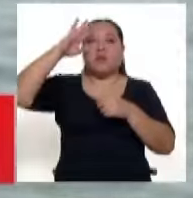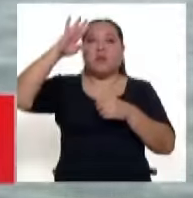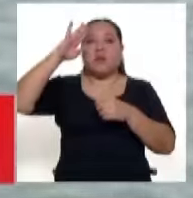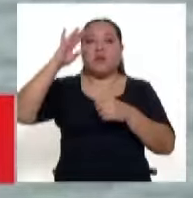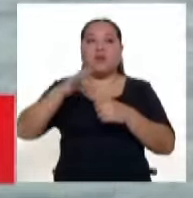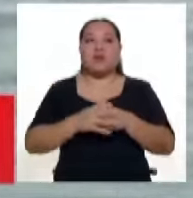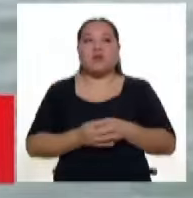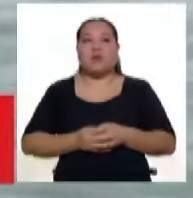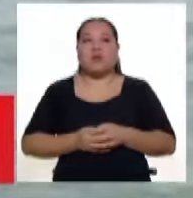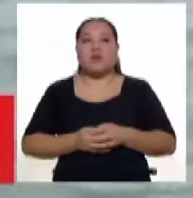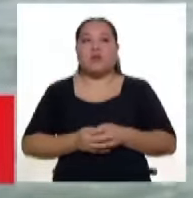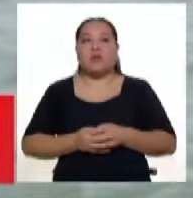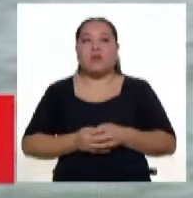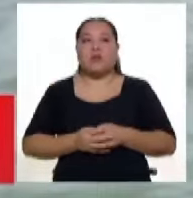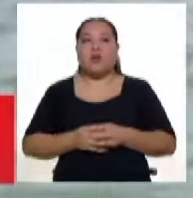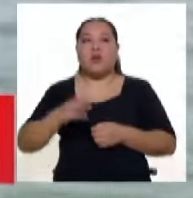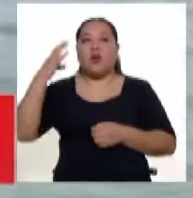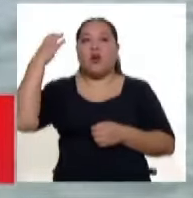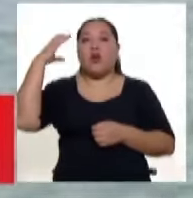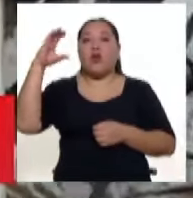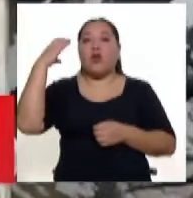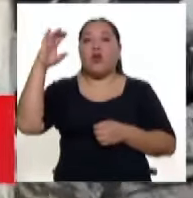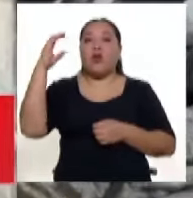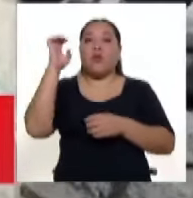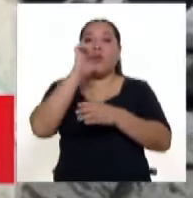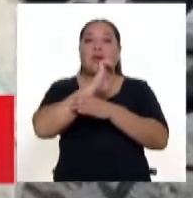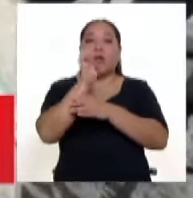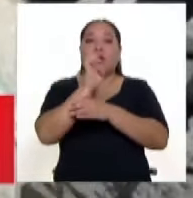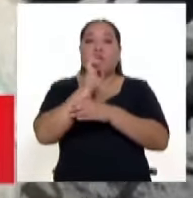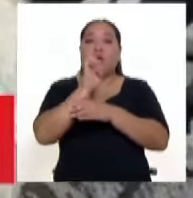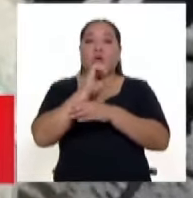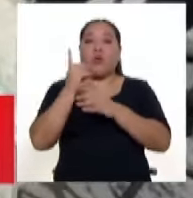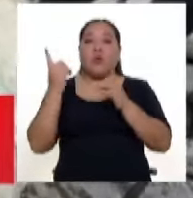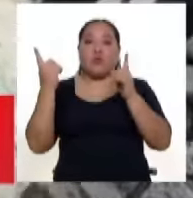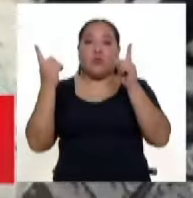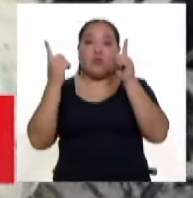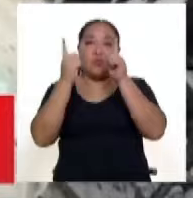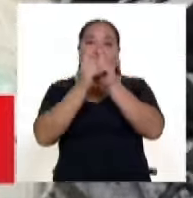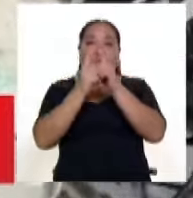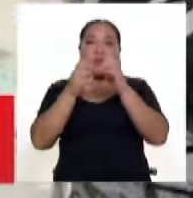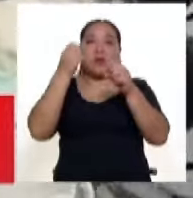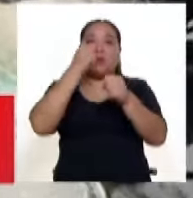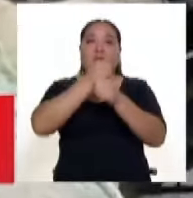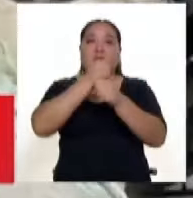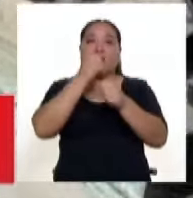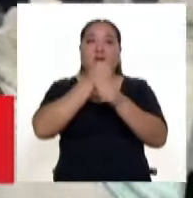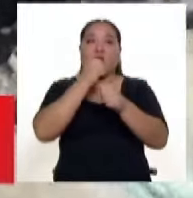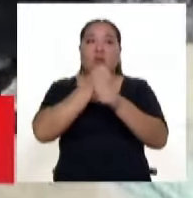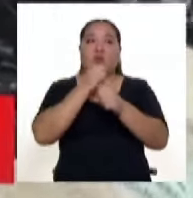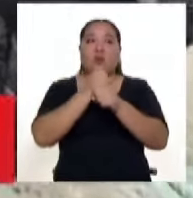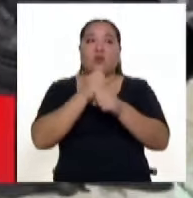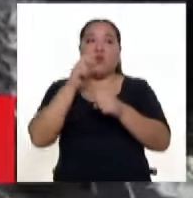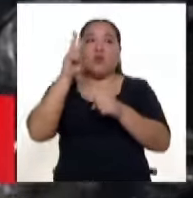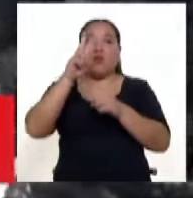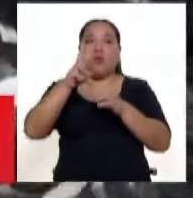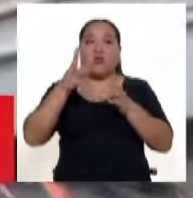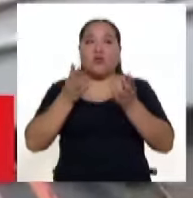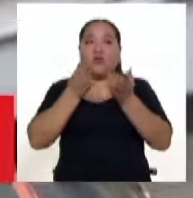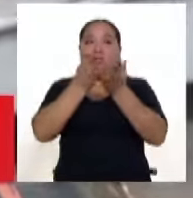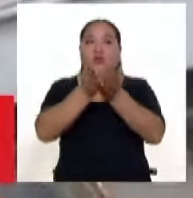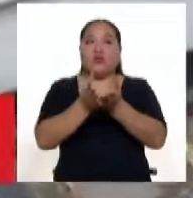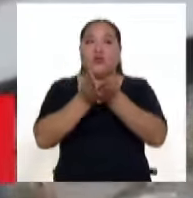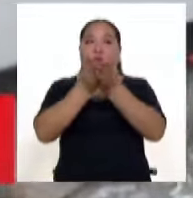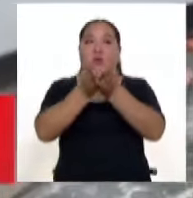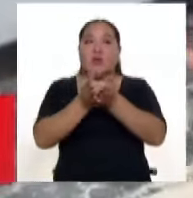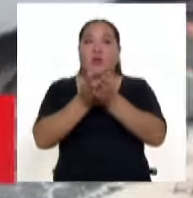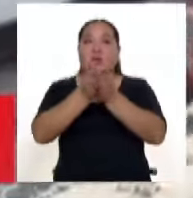un operativo conjunto entre Colombia y Ecuador fueron interceptados dos sumergibles cargados de droga. En